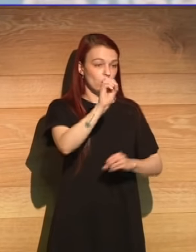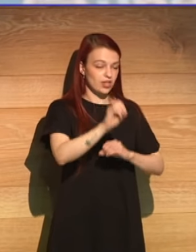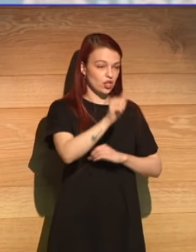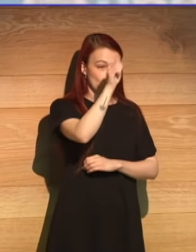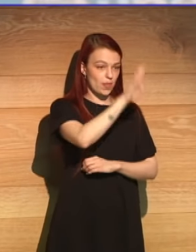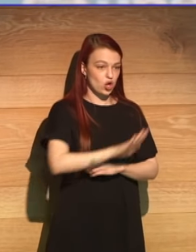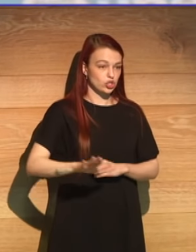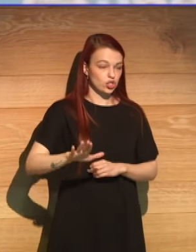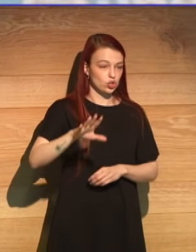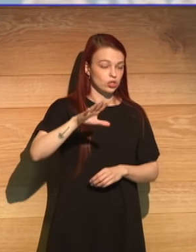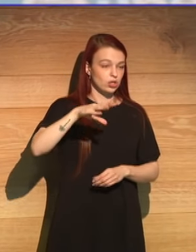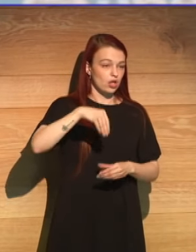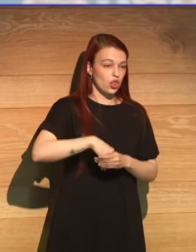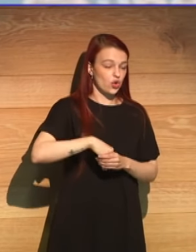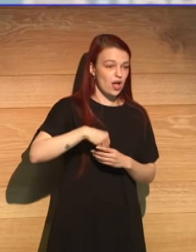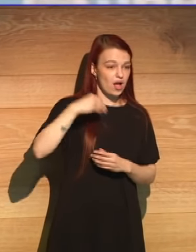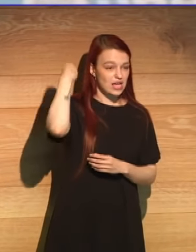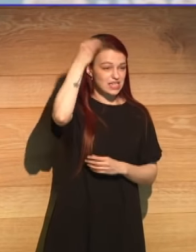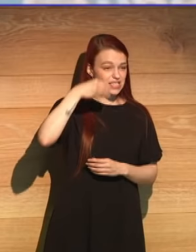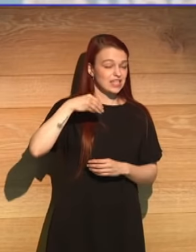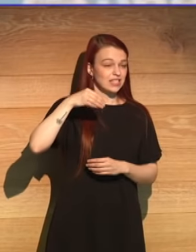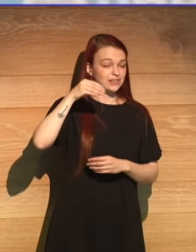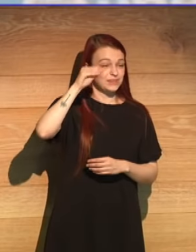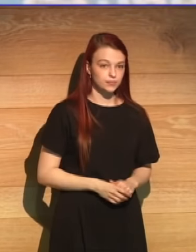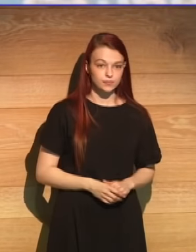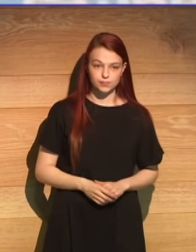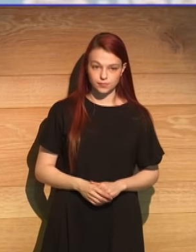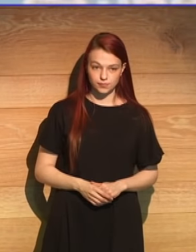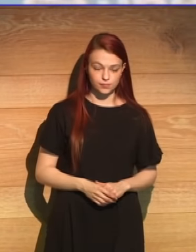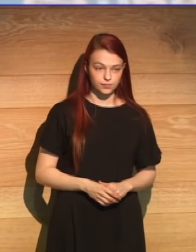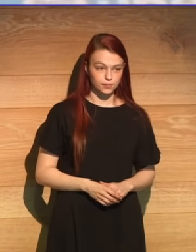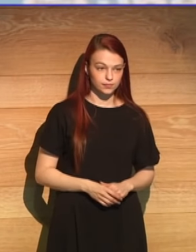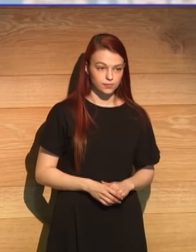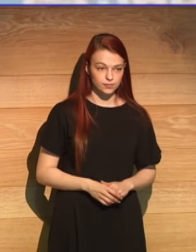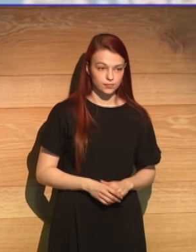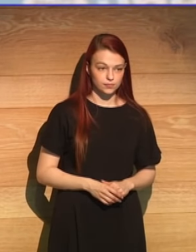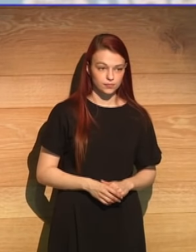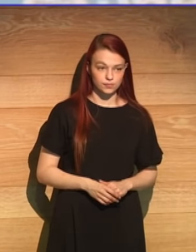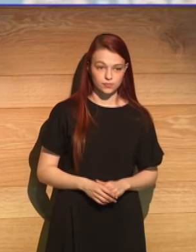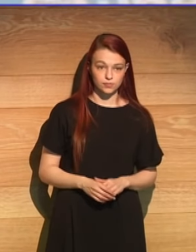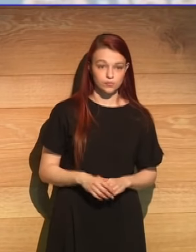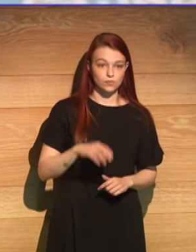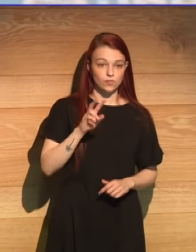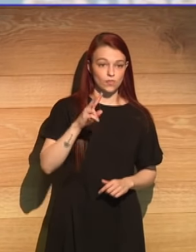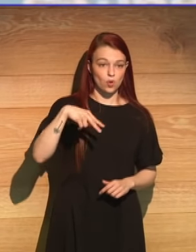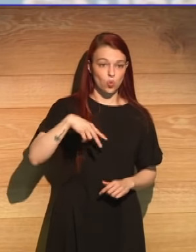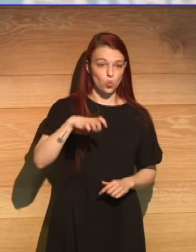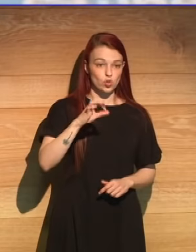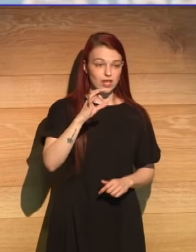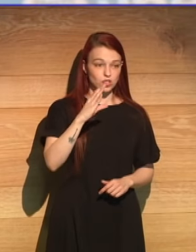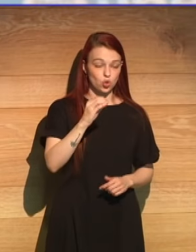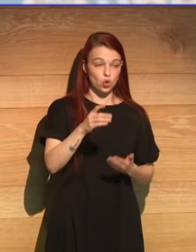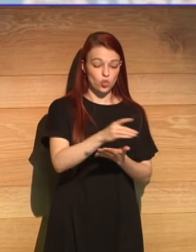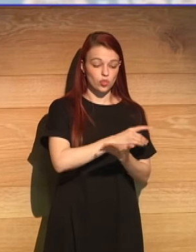África subsahariana y el 41% en el norte de África. Según datos de la UNESCO, para